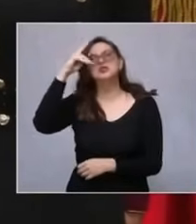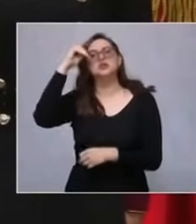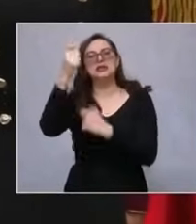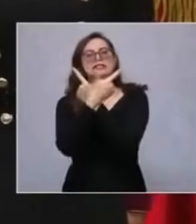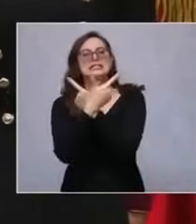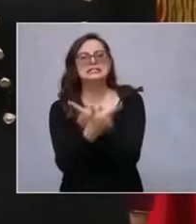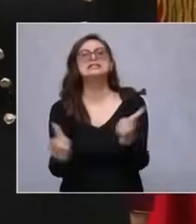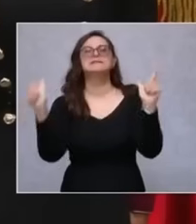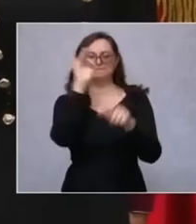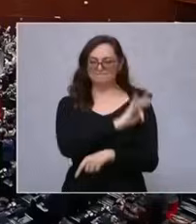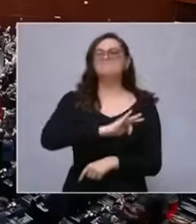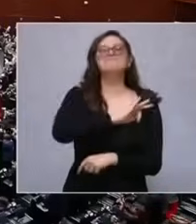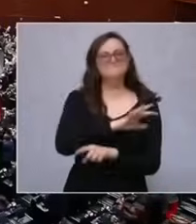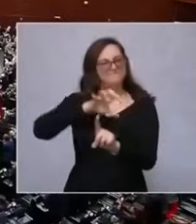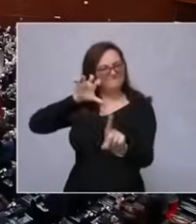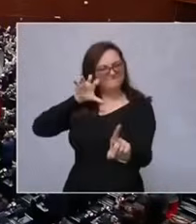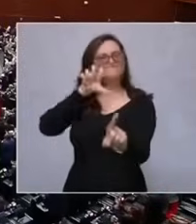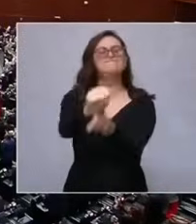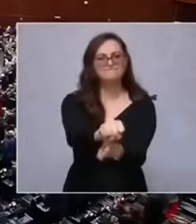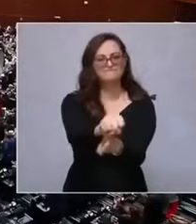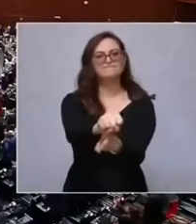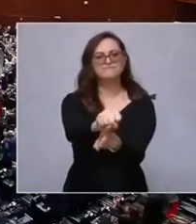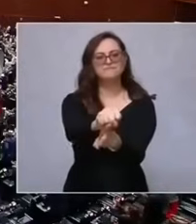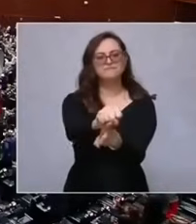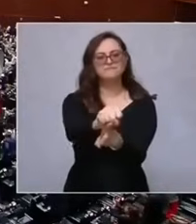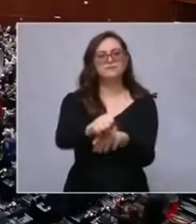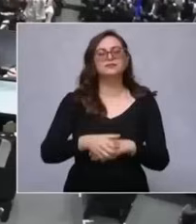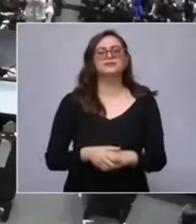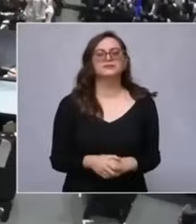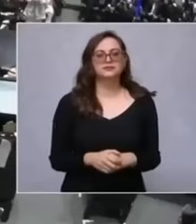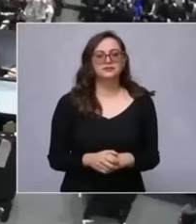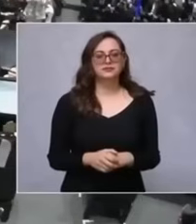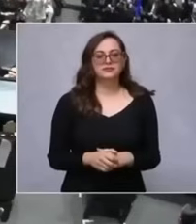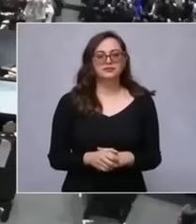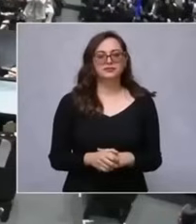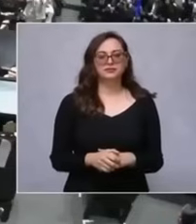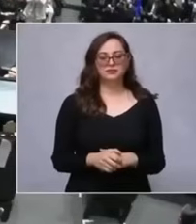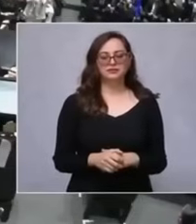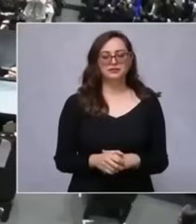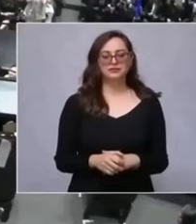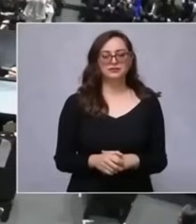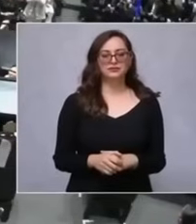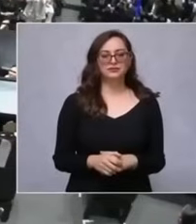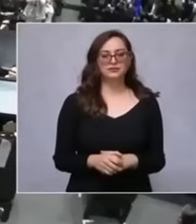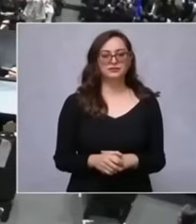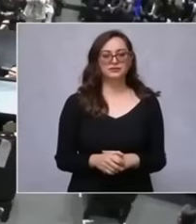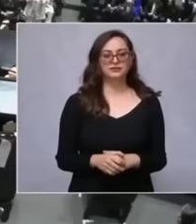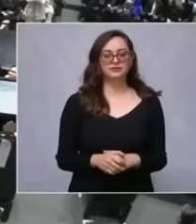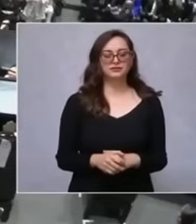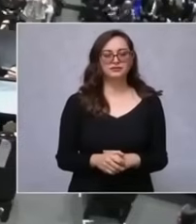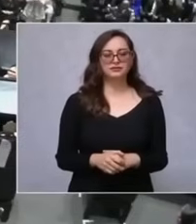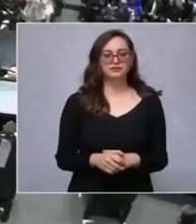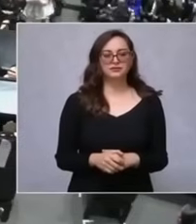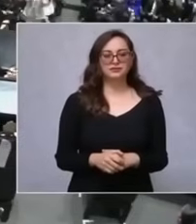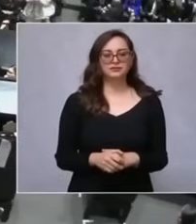y felices. Es que México es todo, es hombre, mujer, todo niño, anciano, se necesita joven. De la